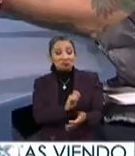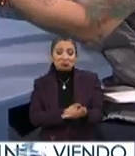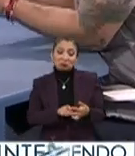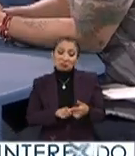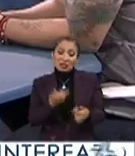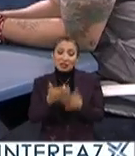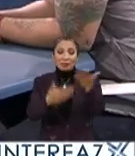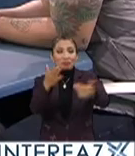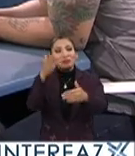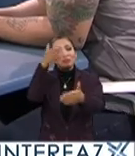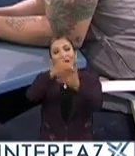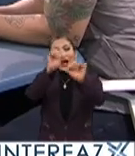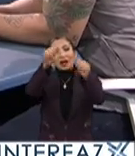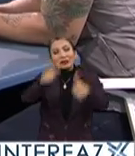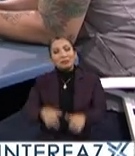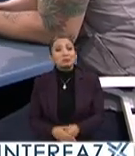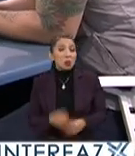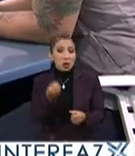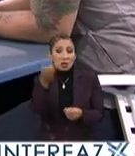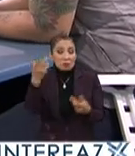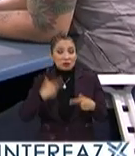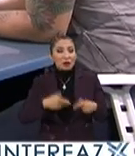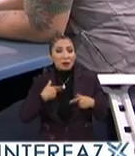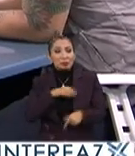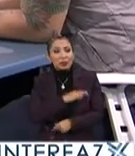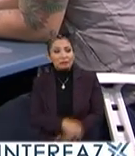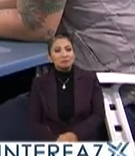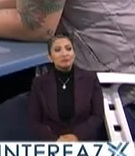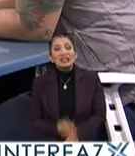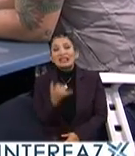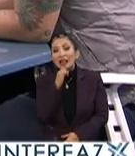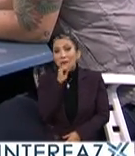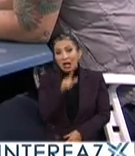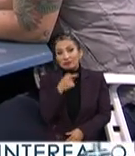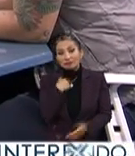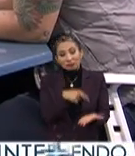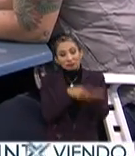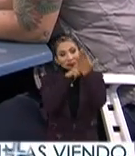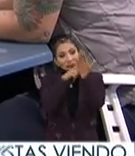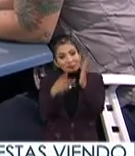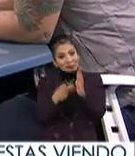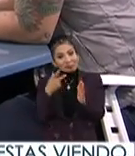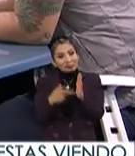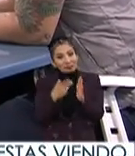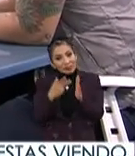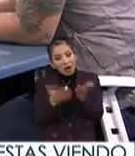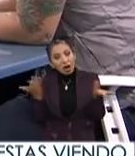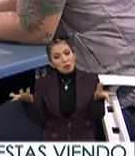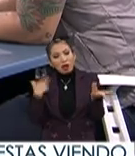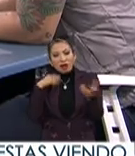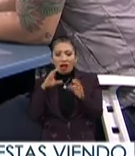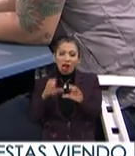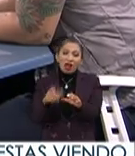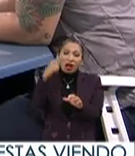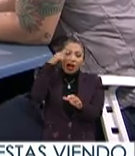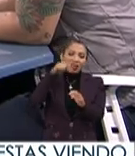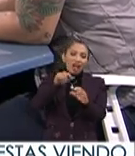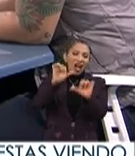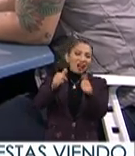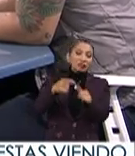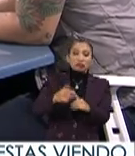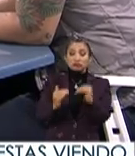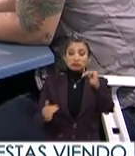y pues meterte en el mundo del arte, ¿no? Cualquier persona puede. Sí, y además que nos da a conocer, muchas veces encapsulamos, cuando piensas en